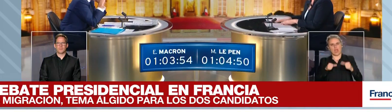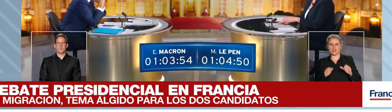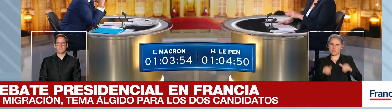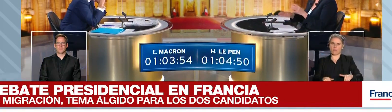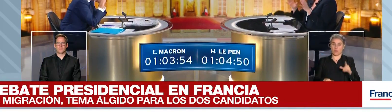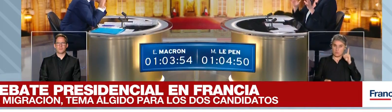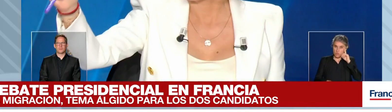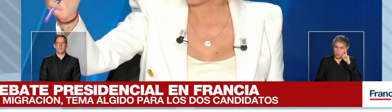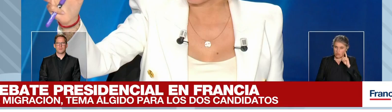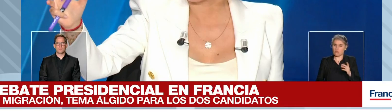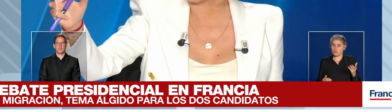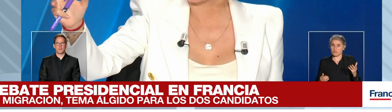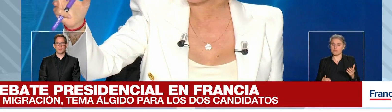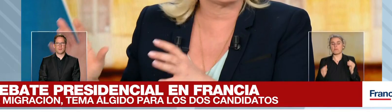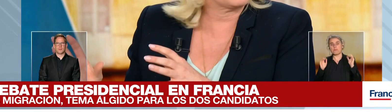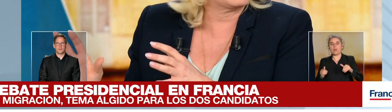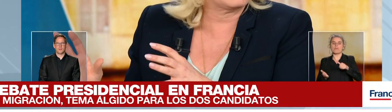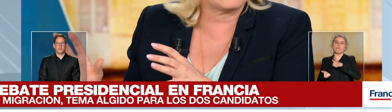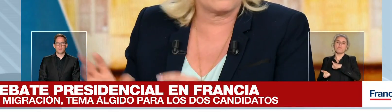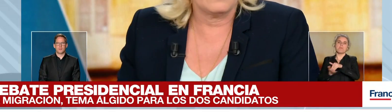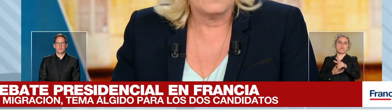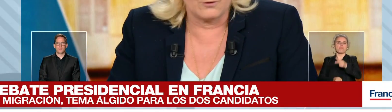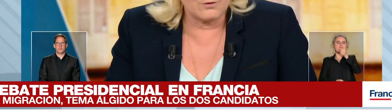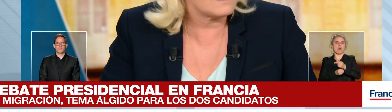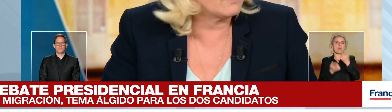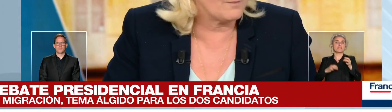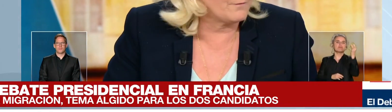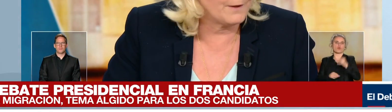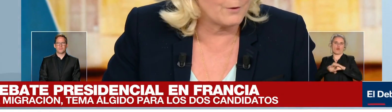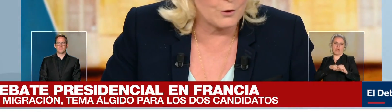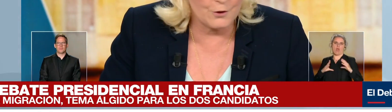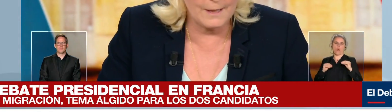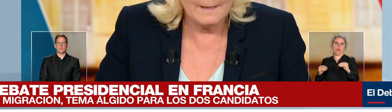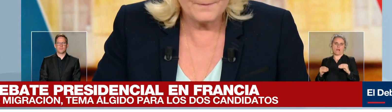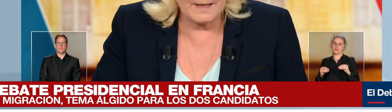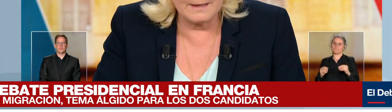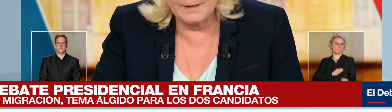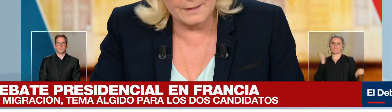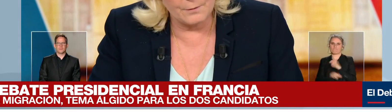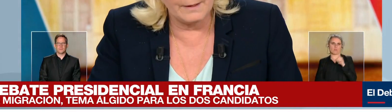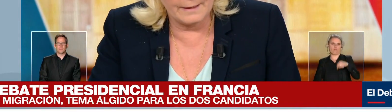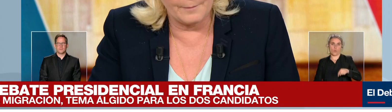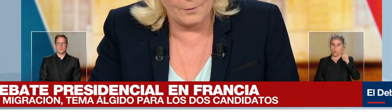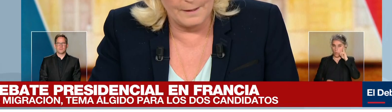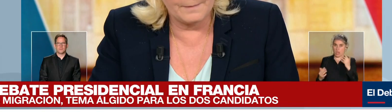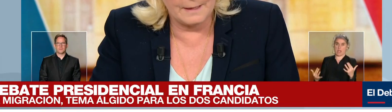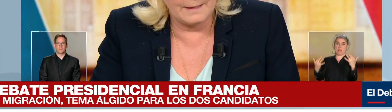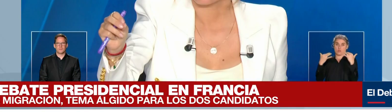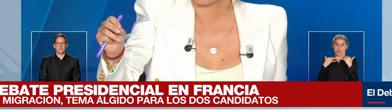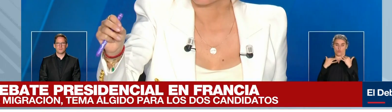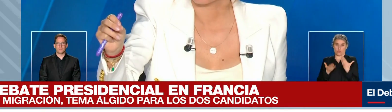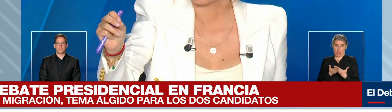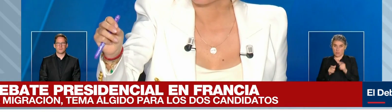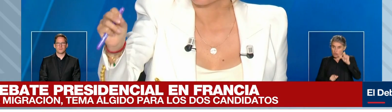les rechaza, se quedan en el territorio, porque solamente hay 10% de las ejecuciones de las obligaciones de irse del territorio,